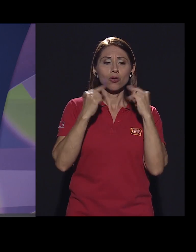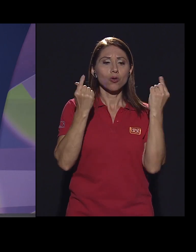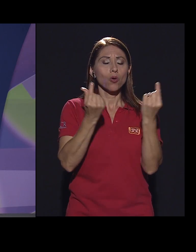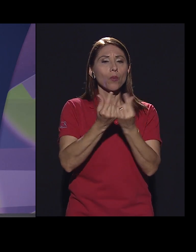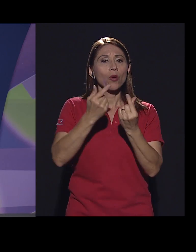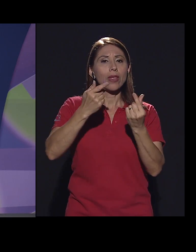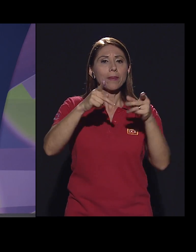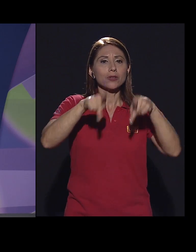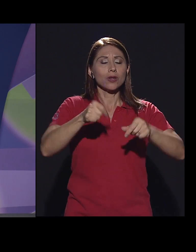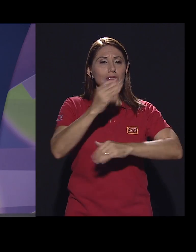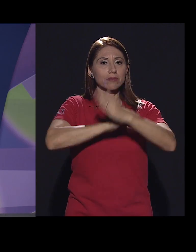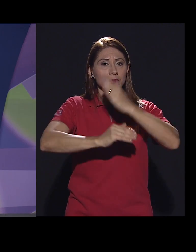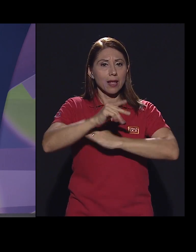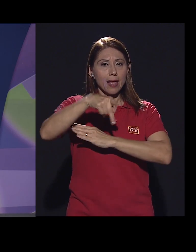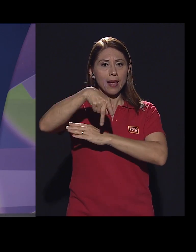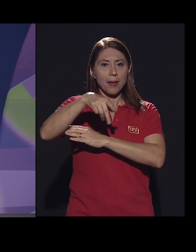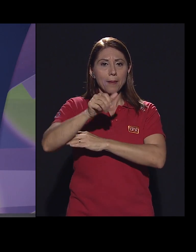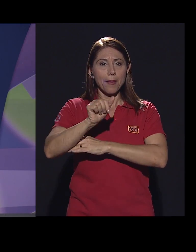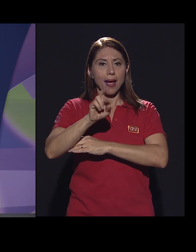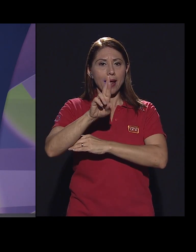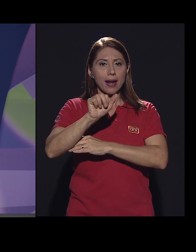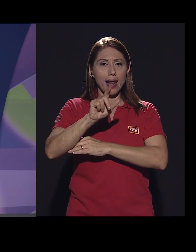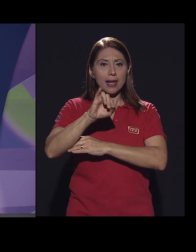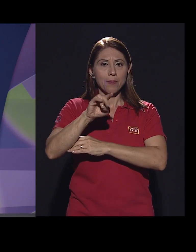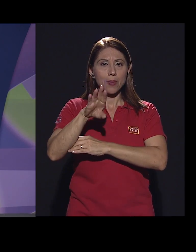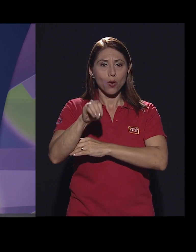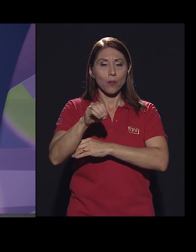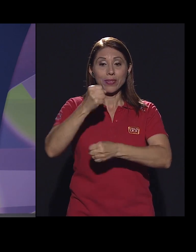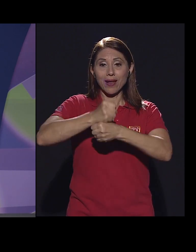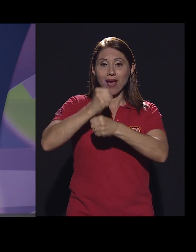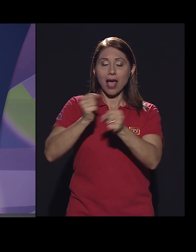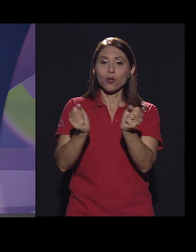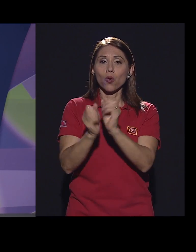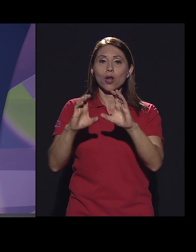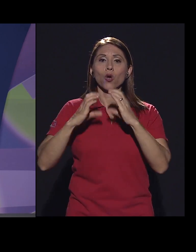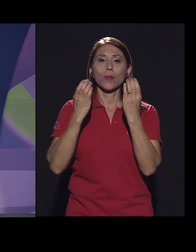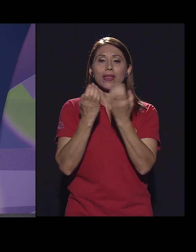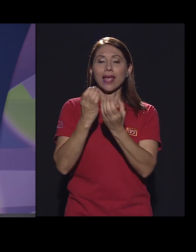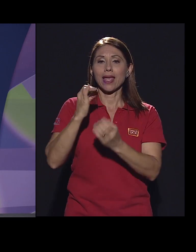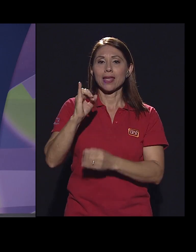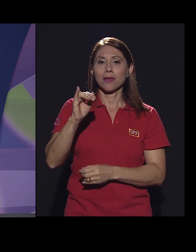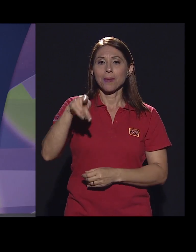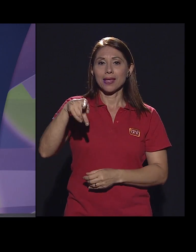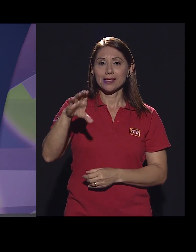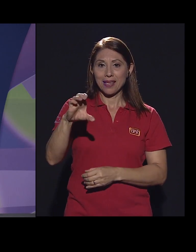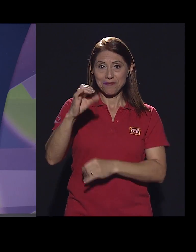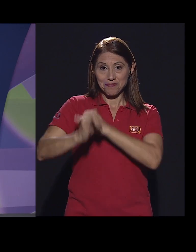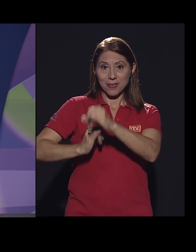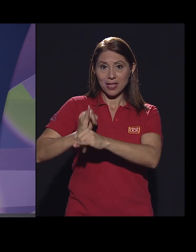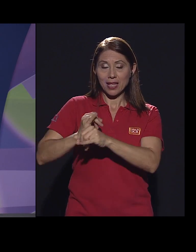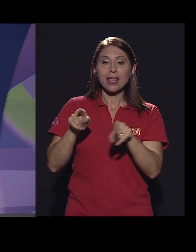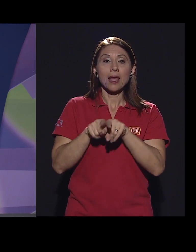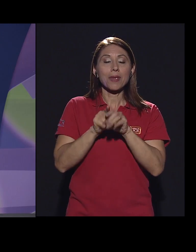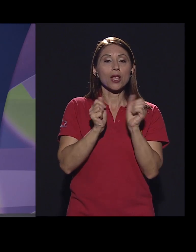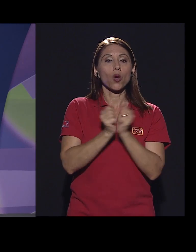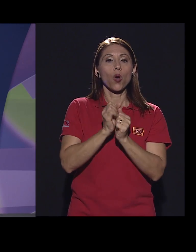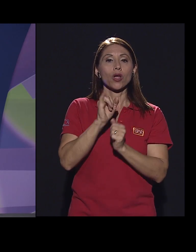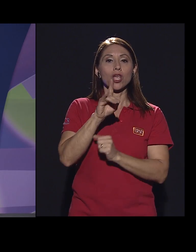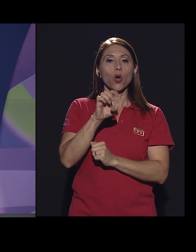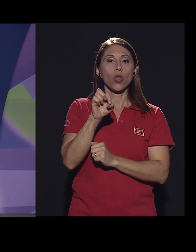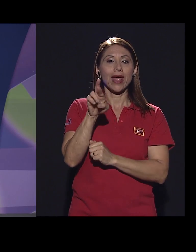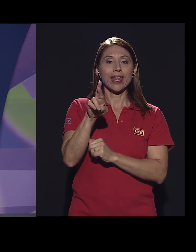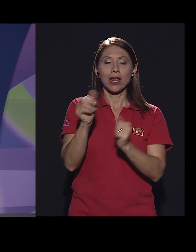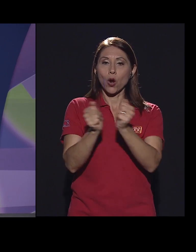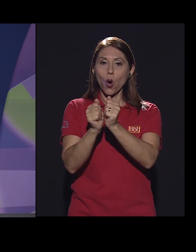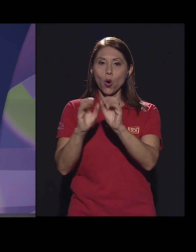Movimiento Paralímpico Nacional, trabajando en coordinación con el Comité Paralímpico Internacional o IPC y en coordinación también con el ICODER